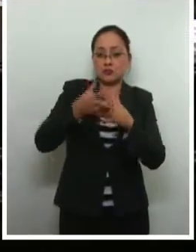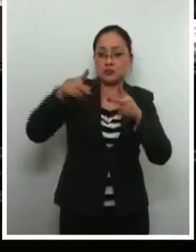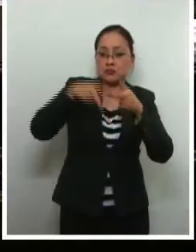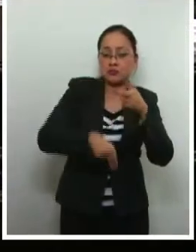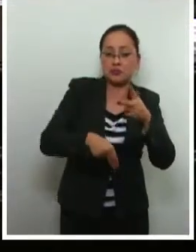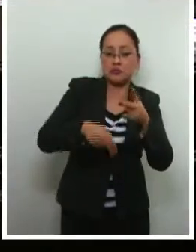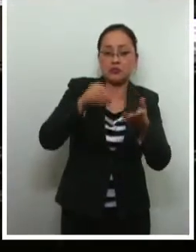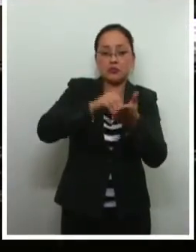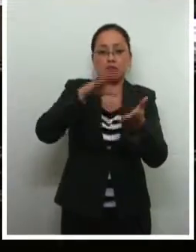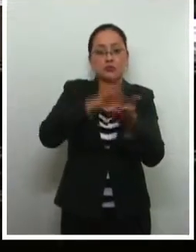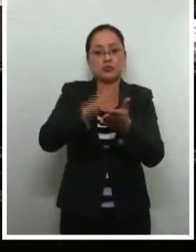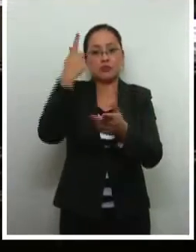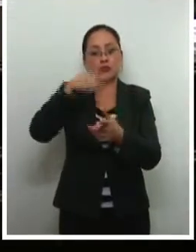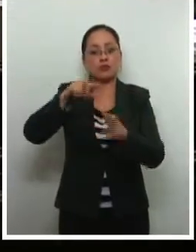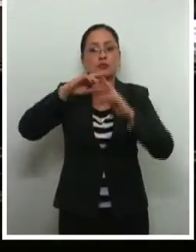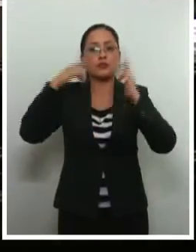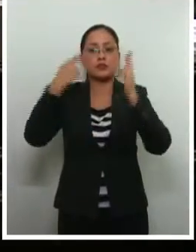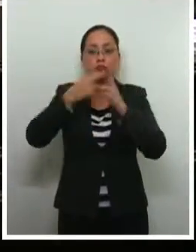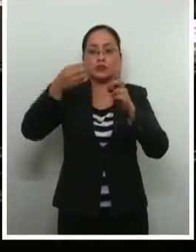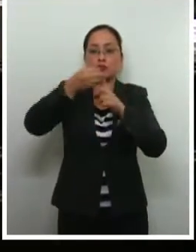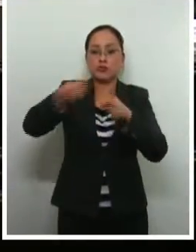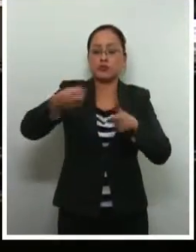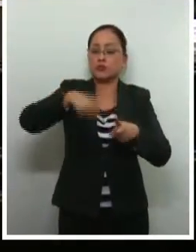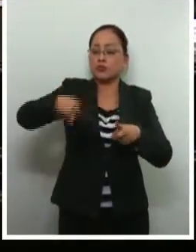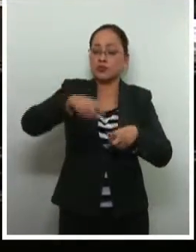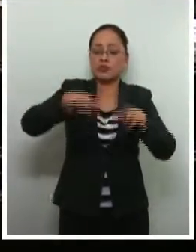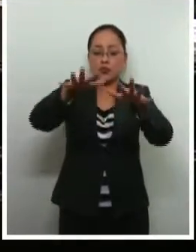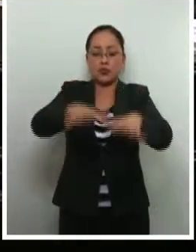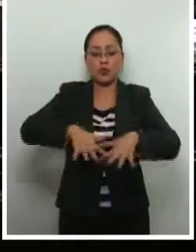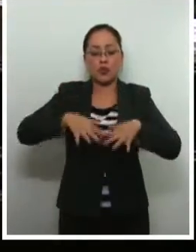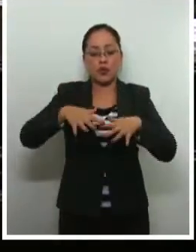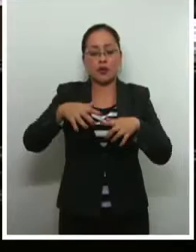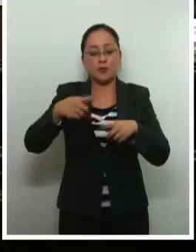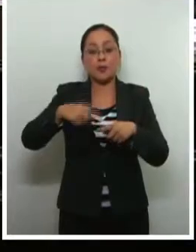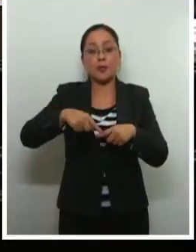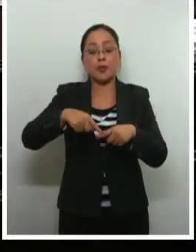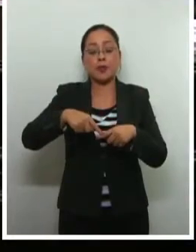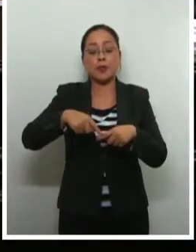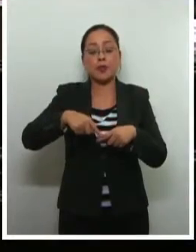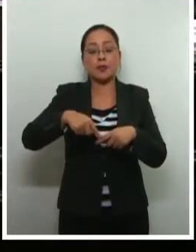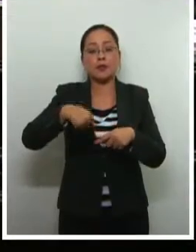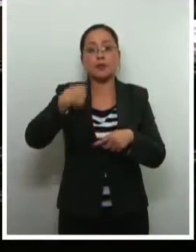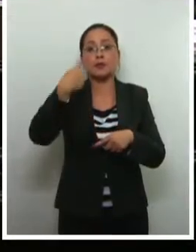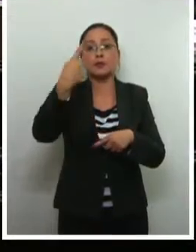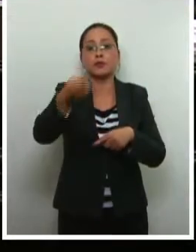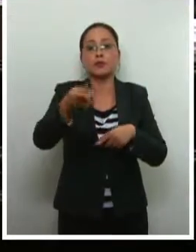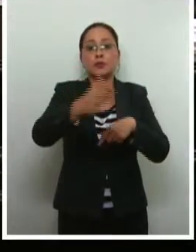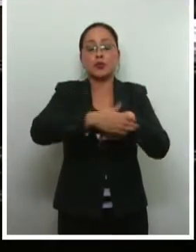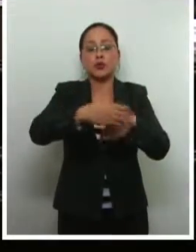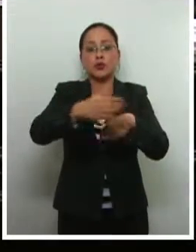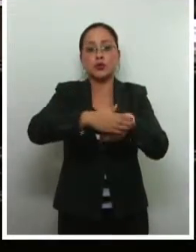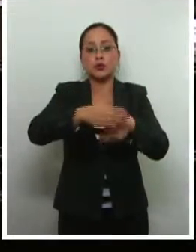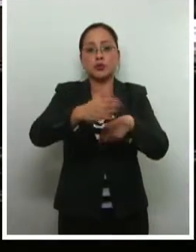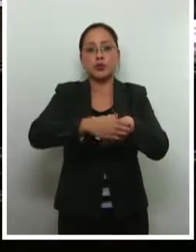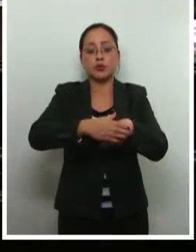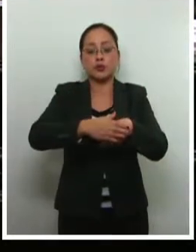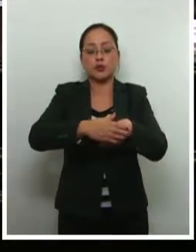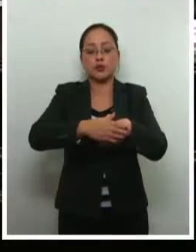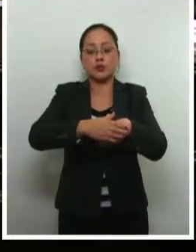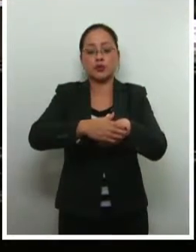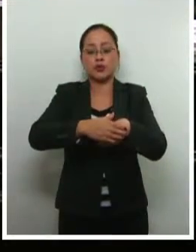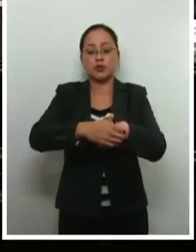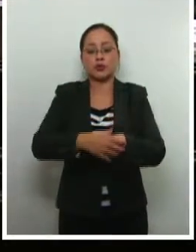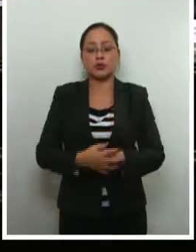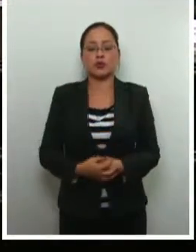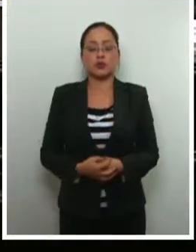y citamos al Pleno el próximo... Las reservas que son el sábado